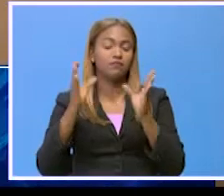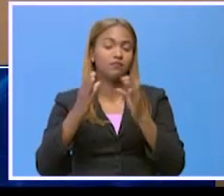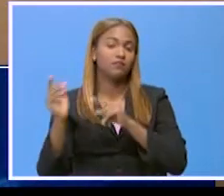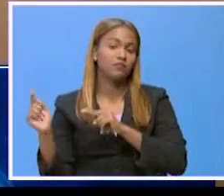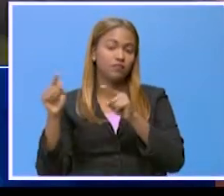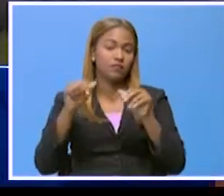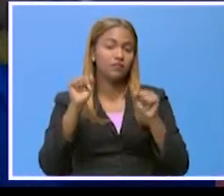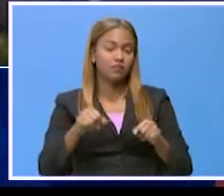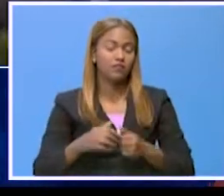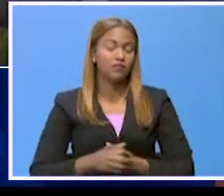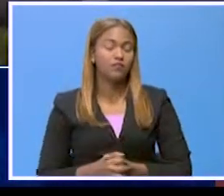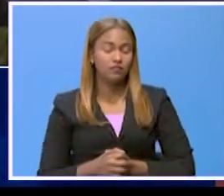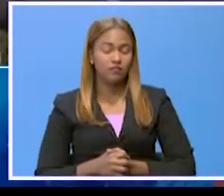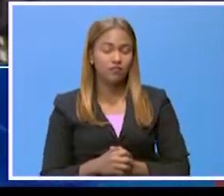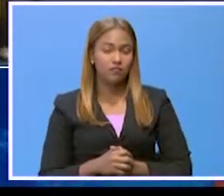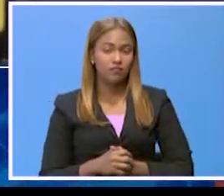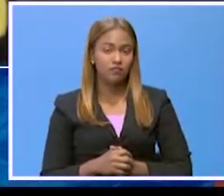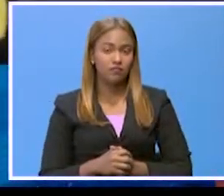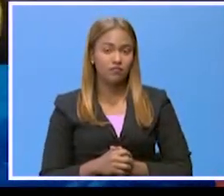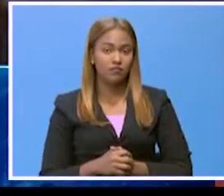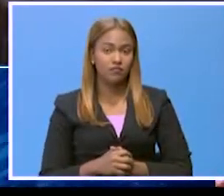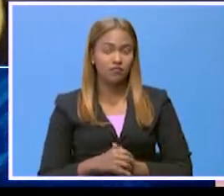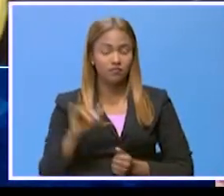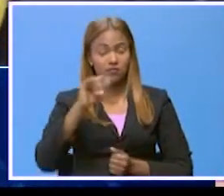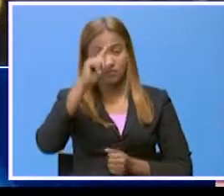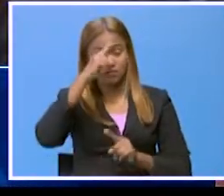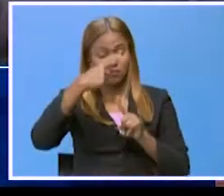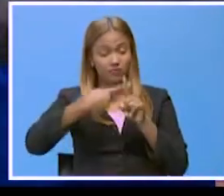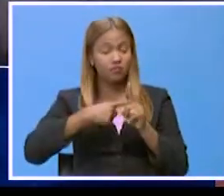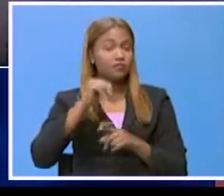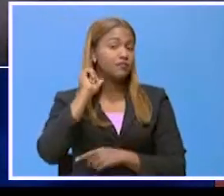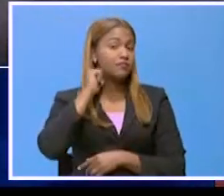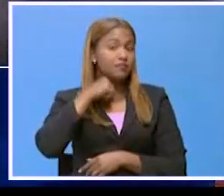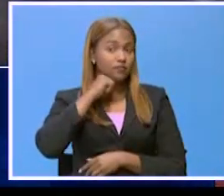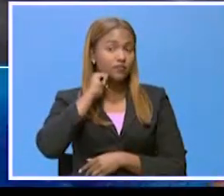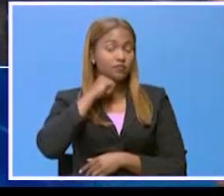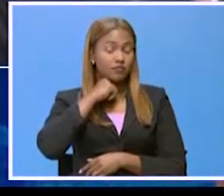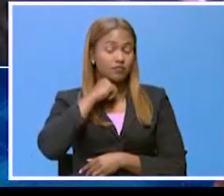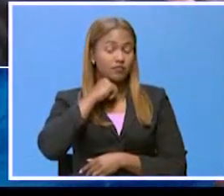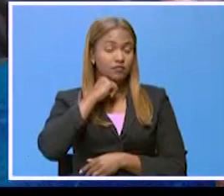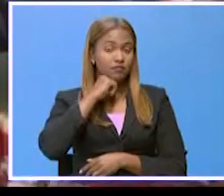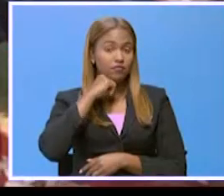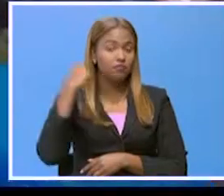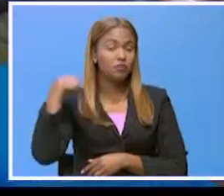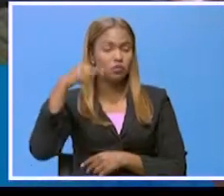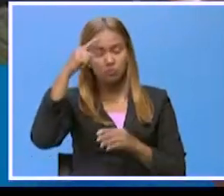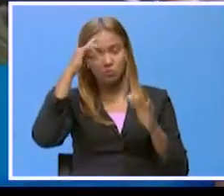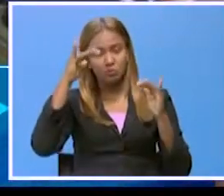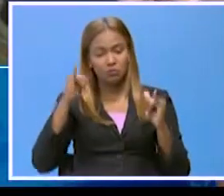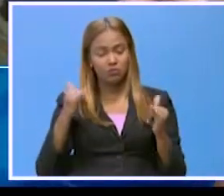semipresencial y para agosto esperamos